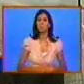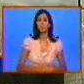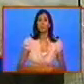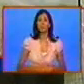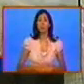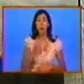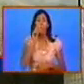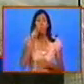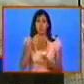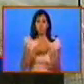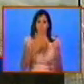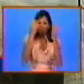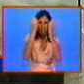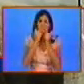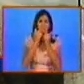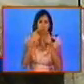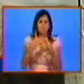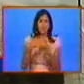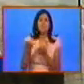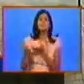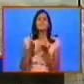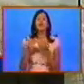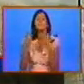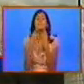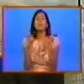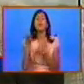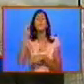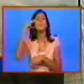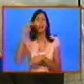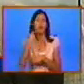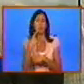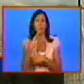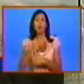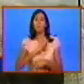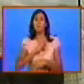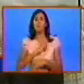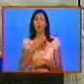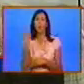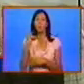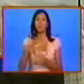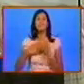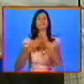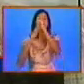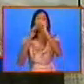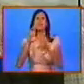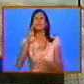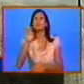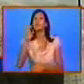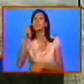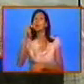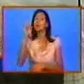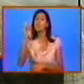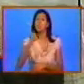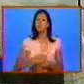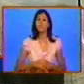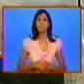por sicarios al servicio de la dictadura militar boliviana encabezada por René Barrientos,